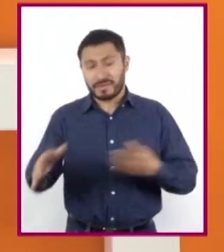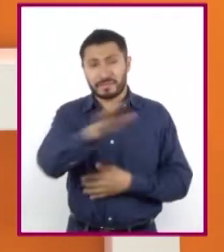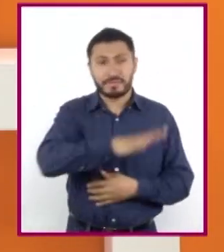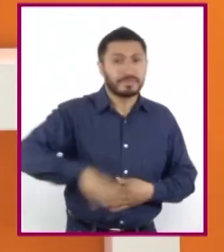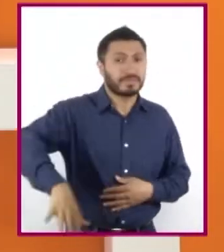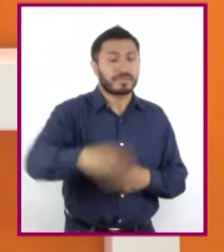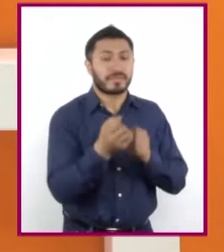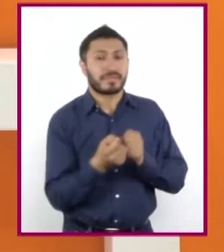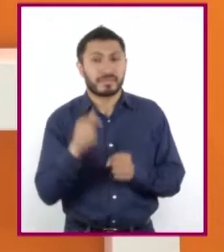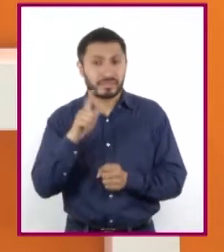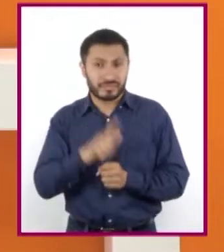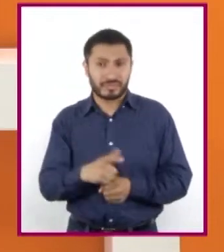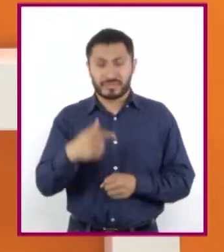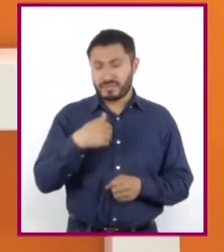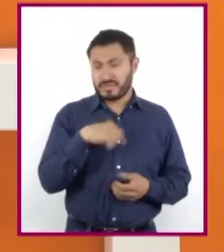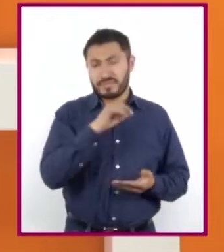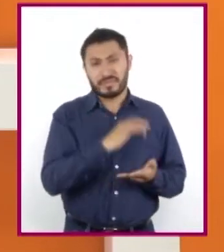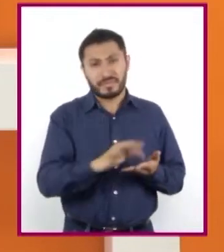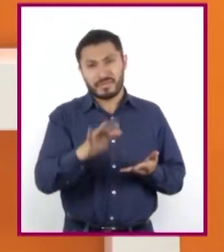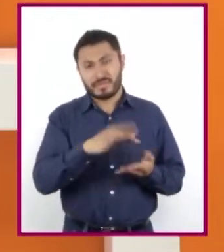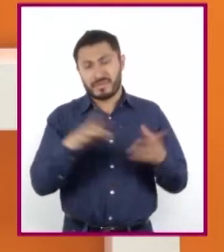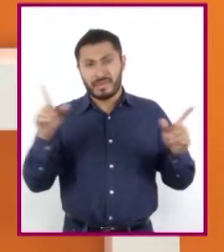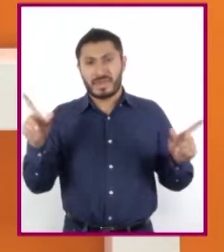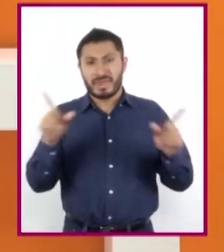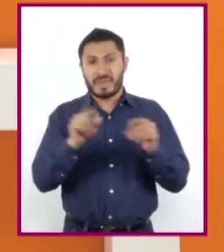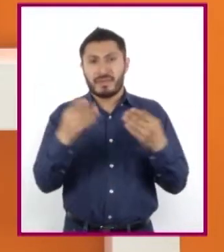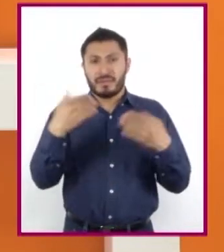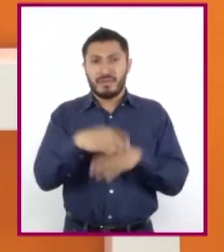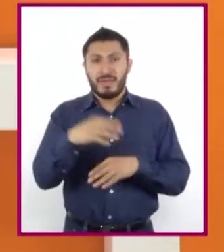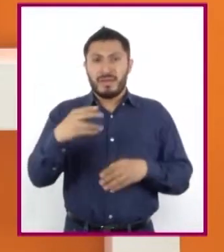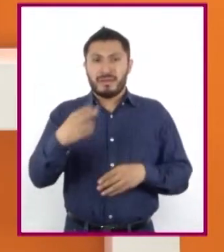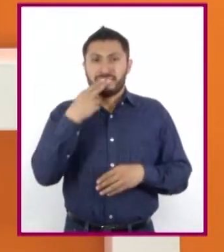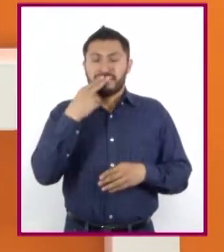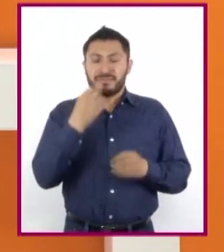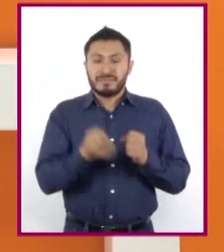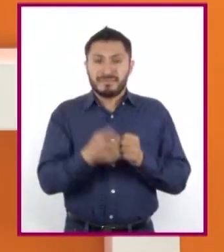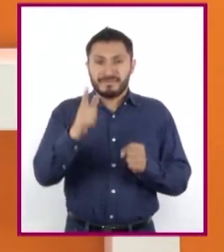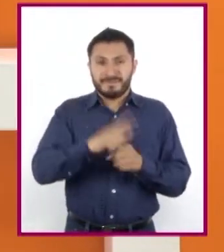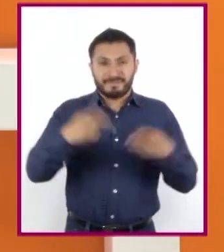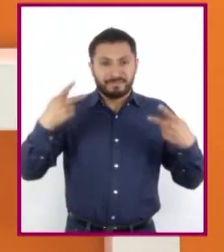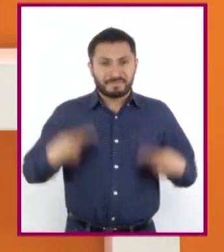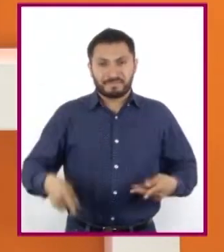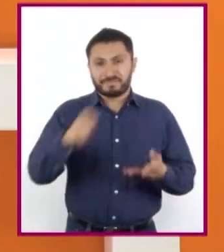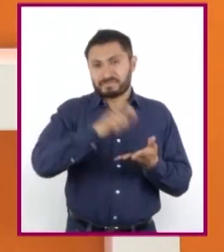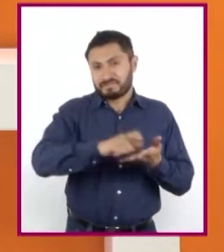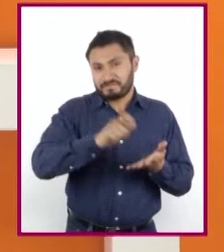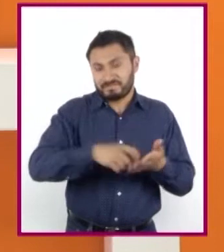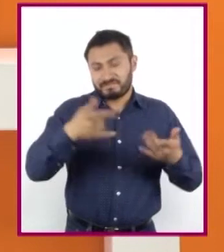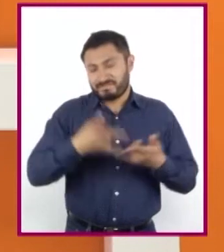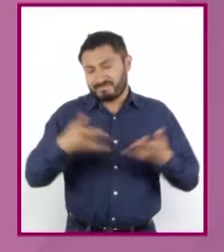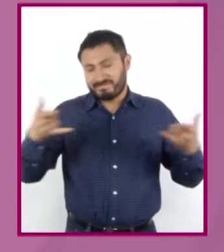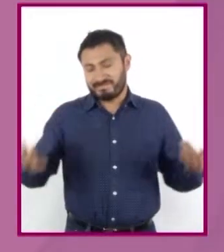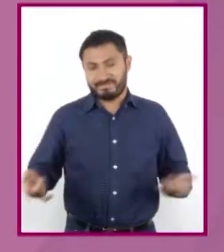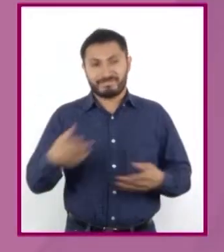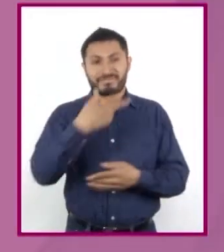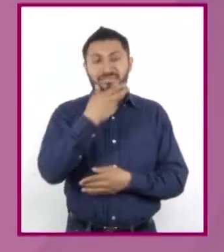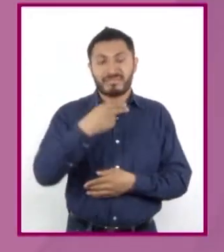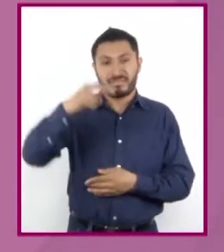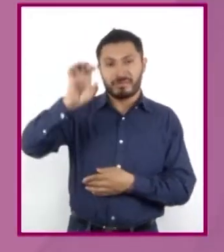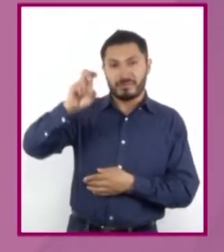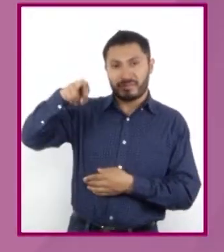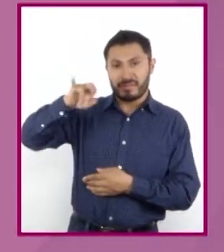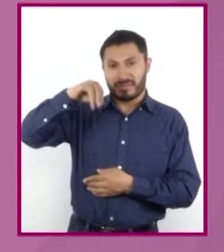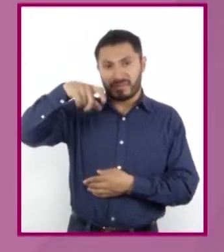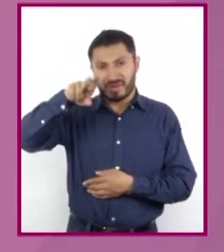les leeré un fragmento de La función social del historiador, escrito por Enrique Florescano. Para